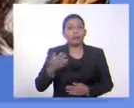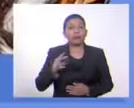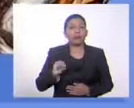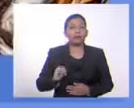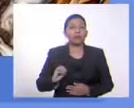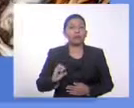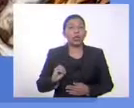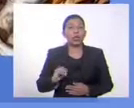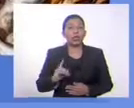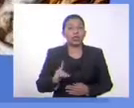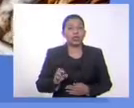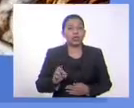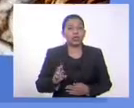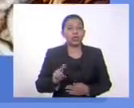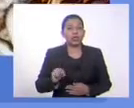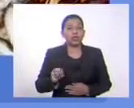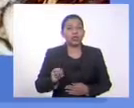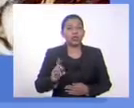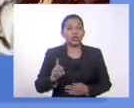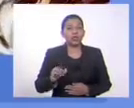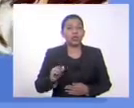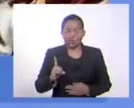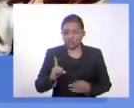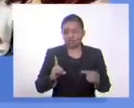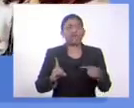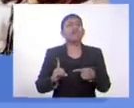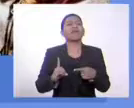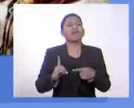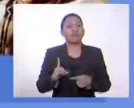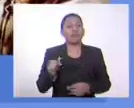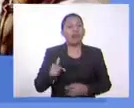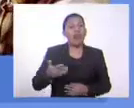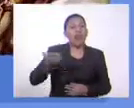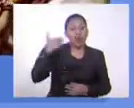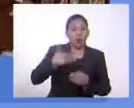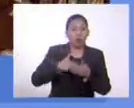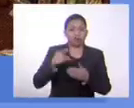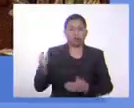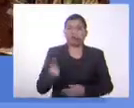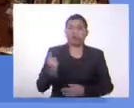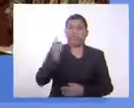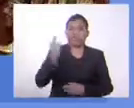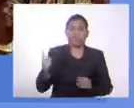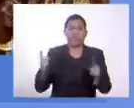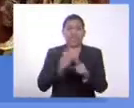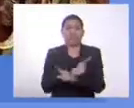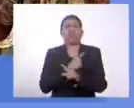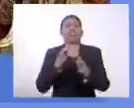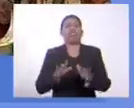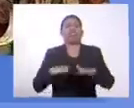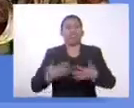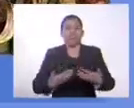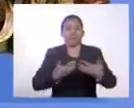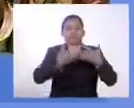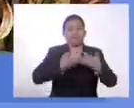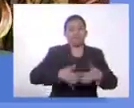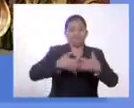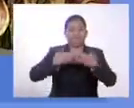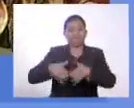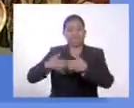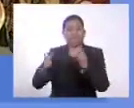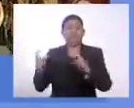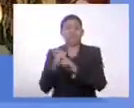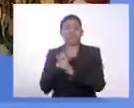revolución industrial inglesa, ¿verdad? Para tener un margen. Bueno, cuando los españoles vienen y descubren